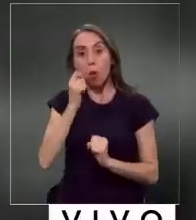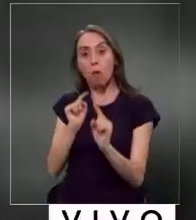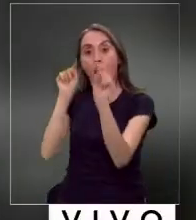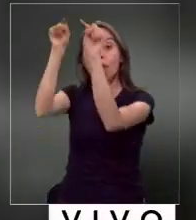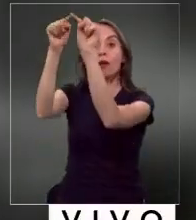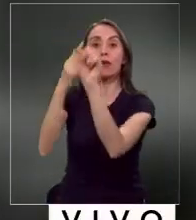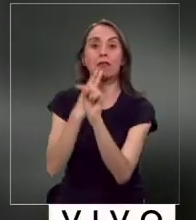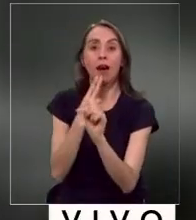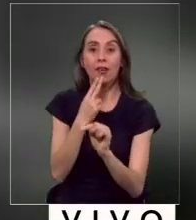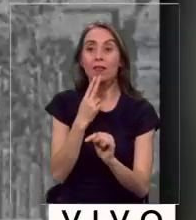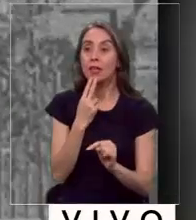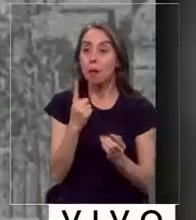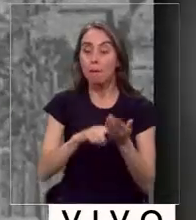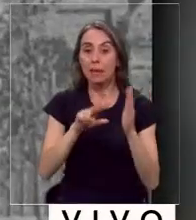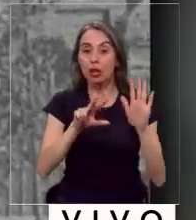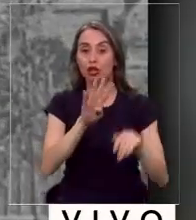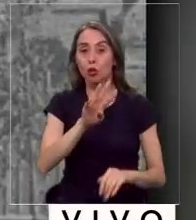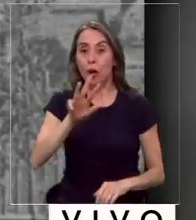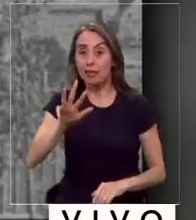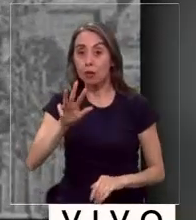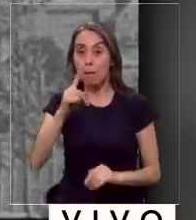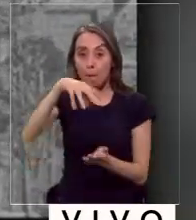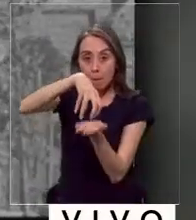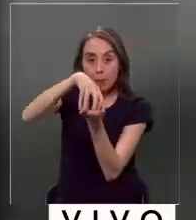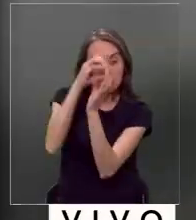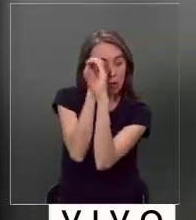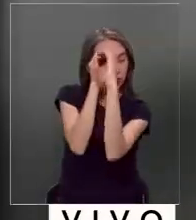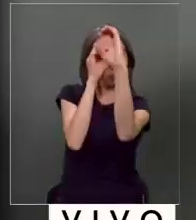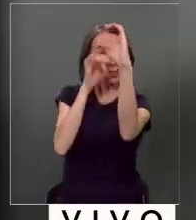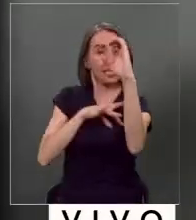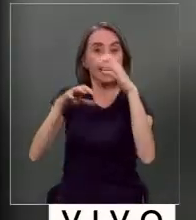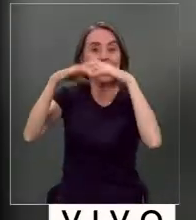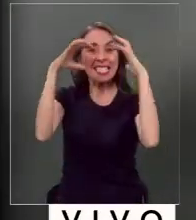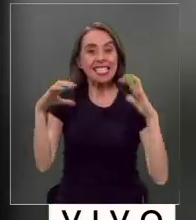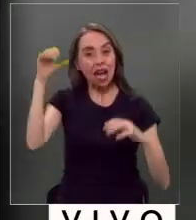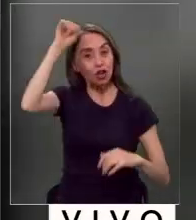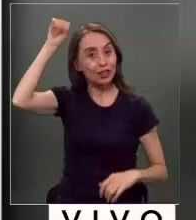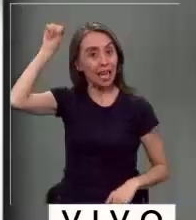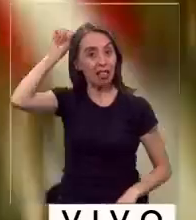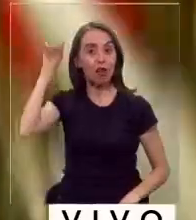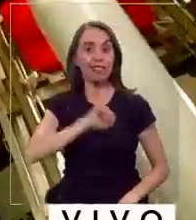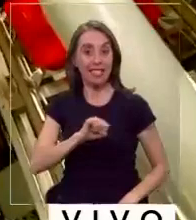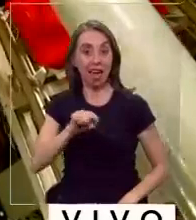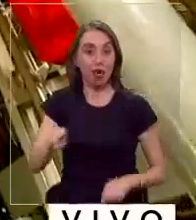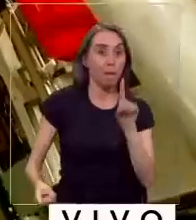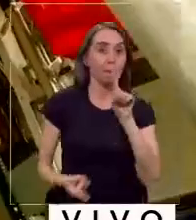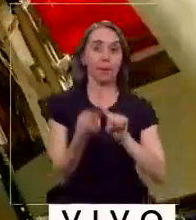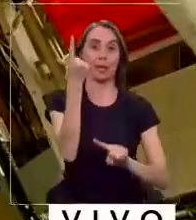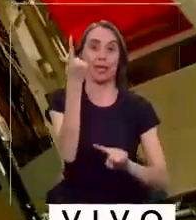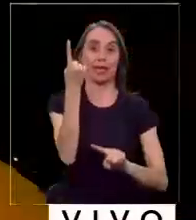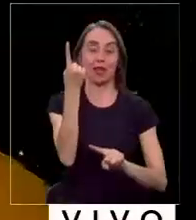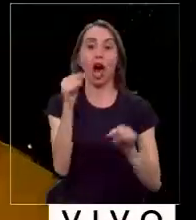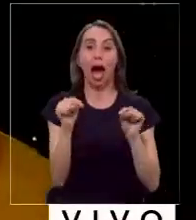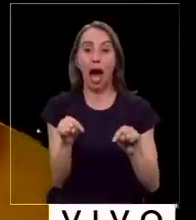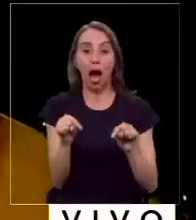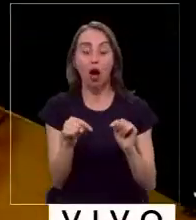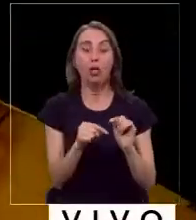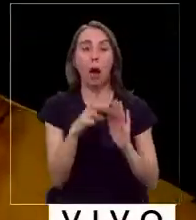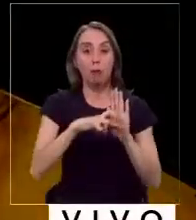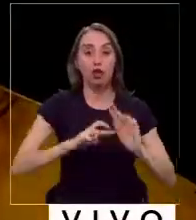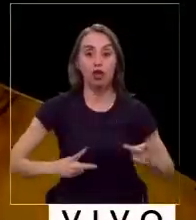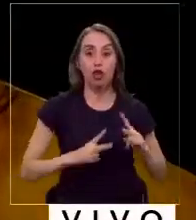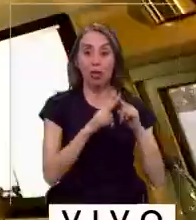En 1849 se instaló el primer observatorio en Chile, ubicado en el Cerro Santa Lucía, en Santiago. Y hoy los proyectos